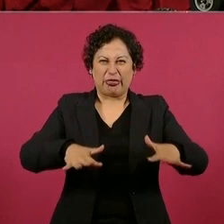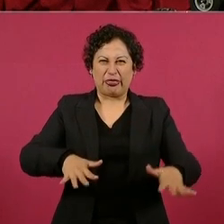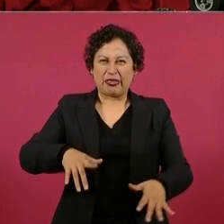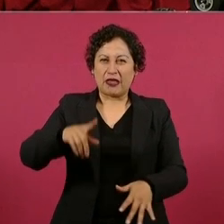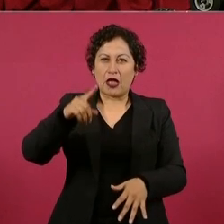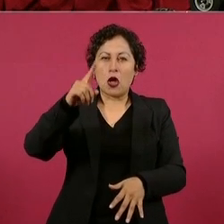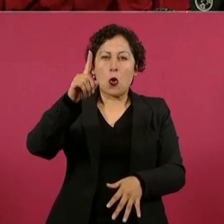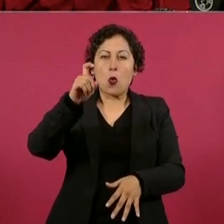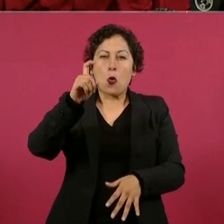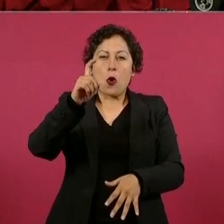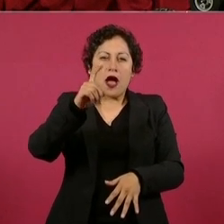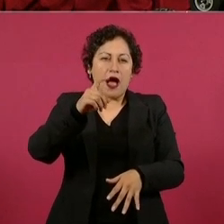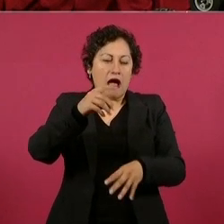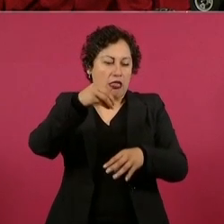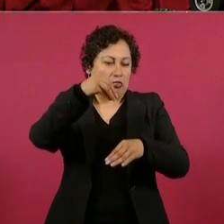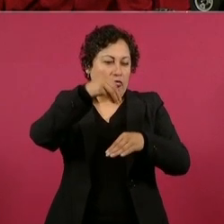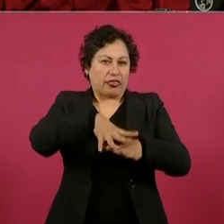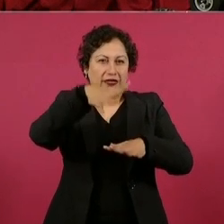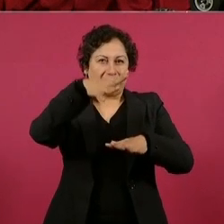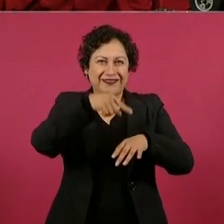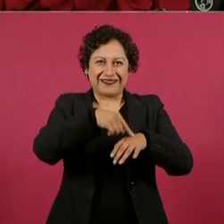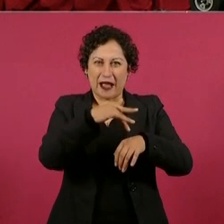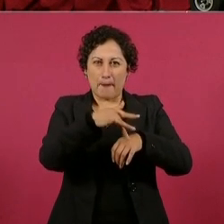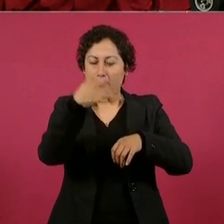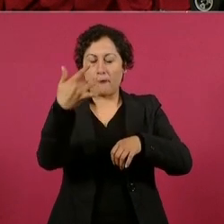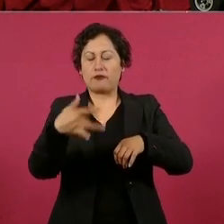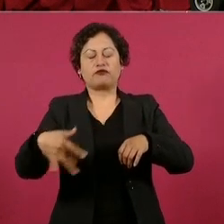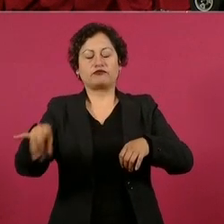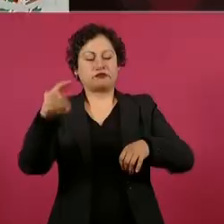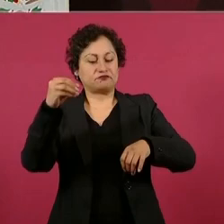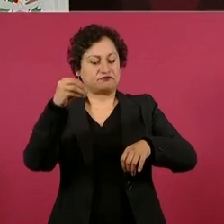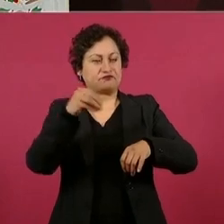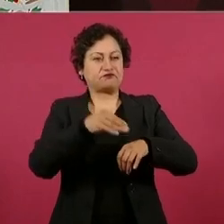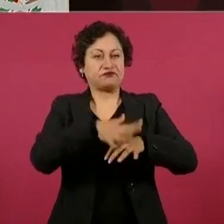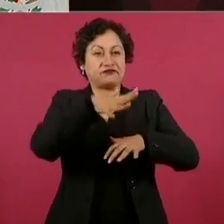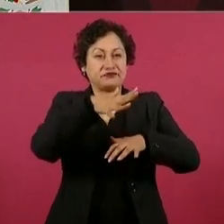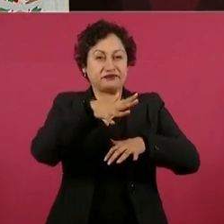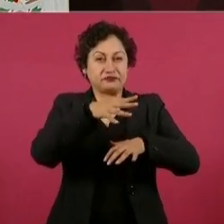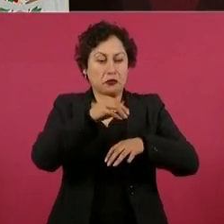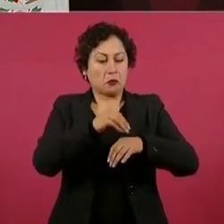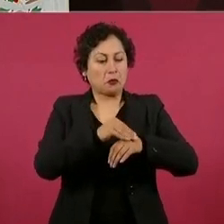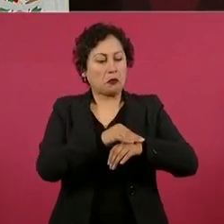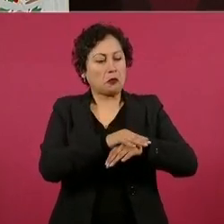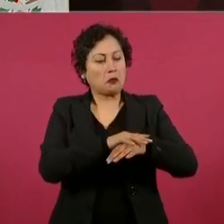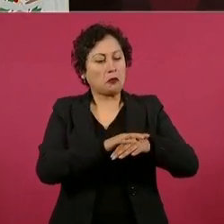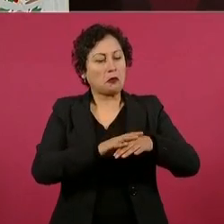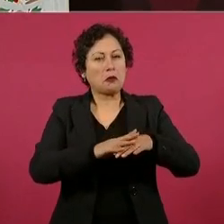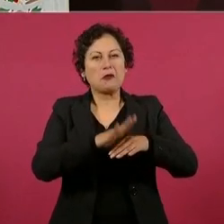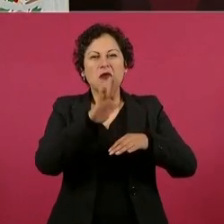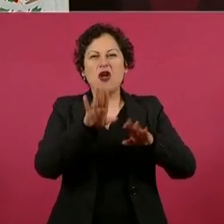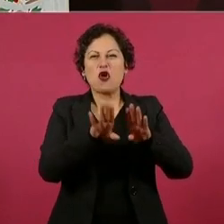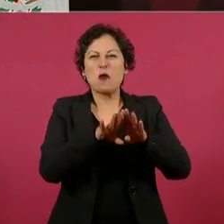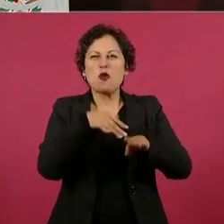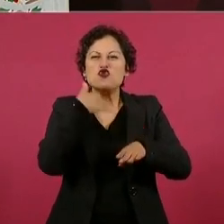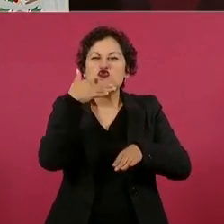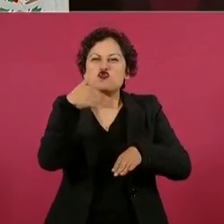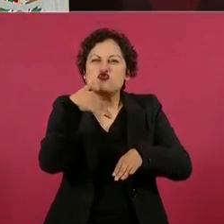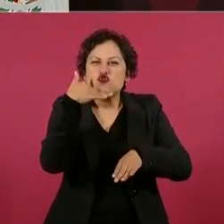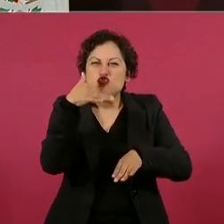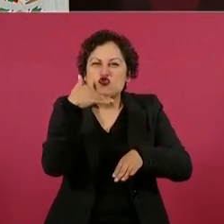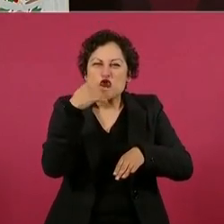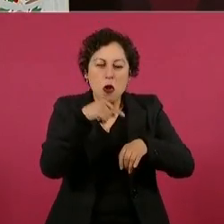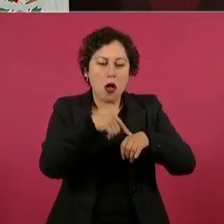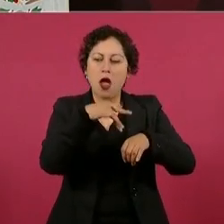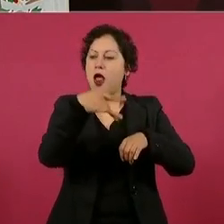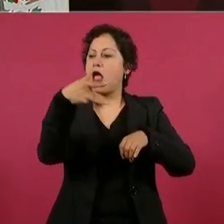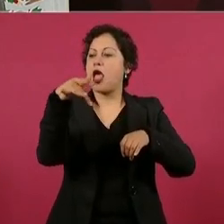¿Puede también de este modo su fulgor oscurecer? Pero aunque el